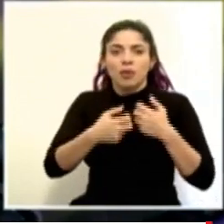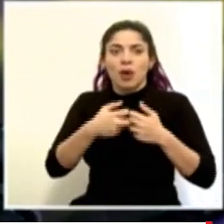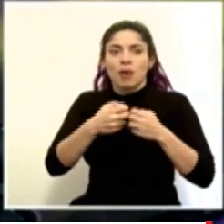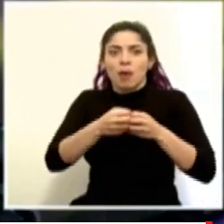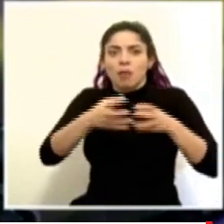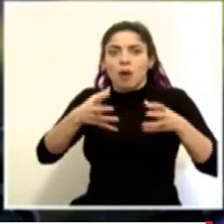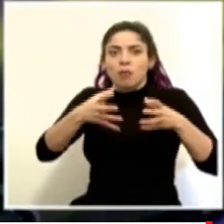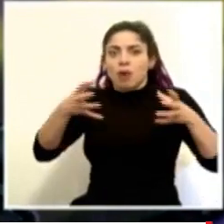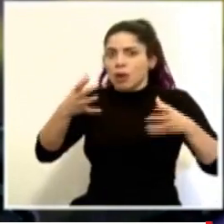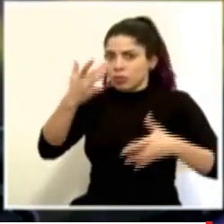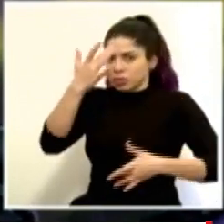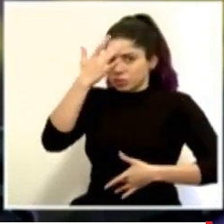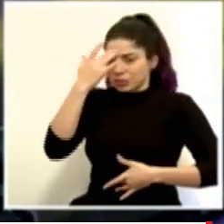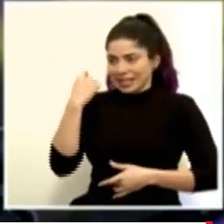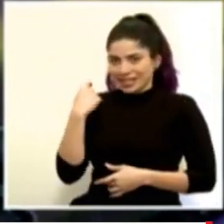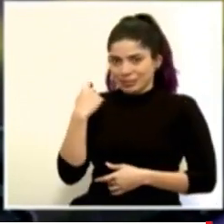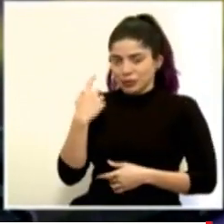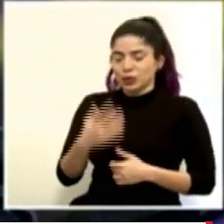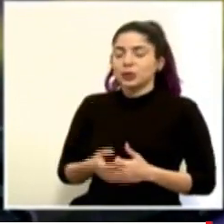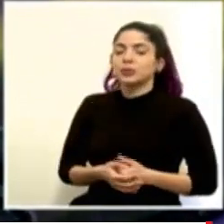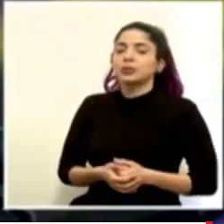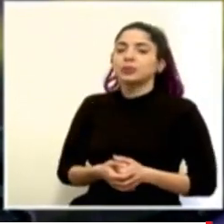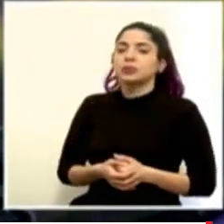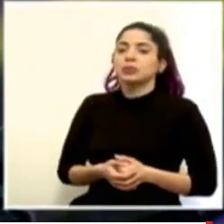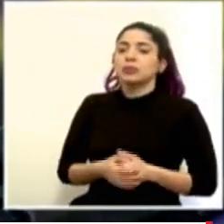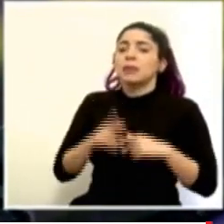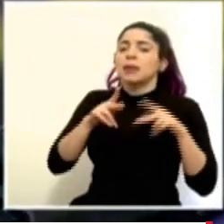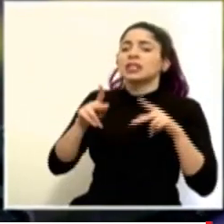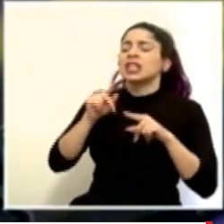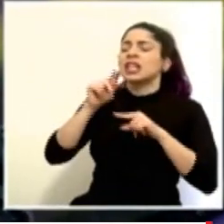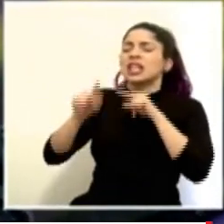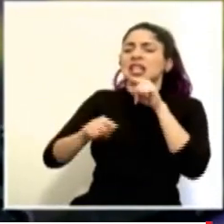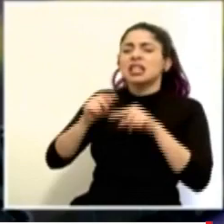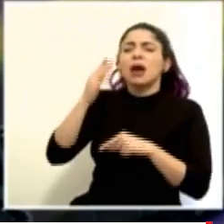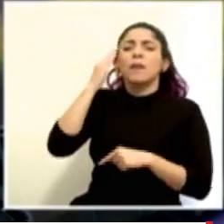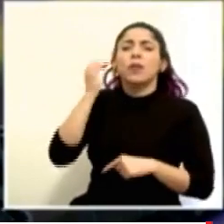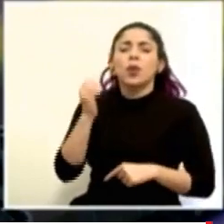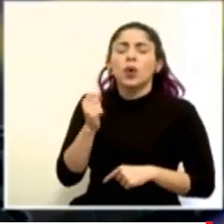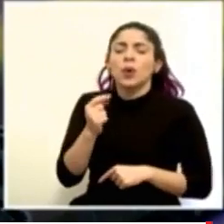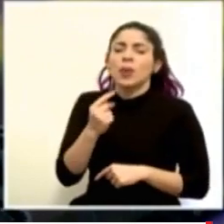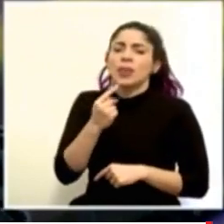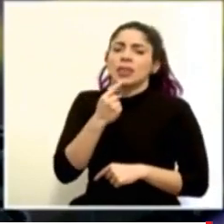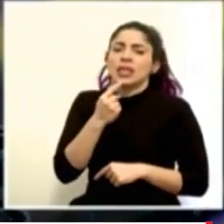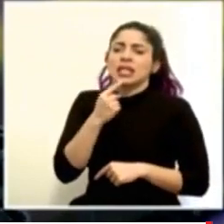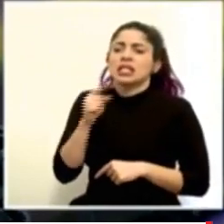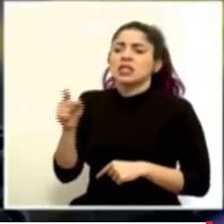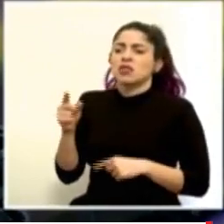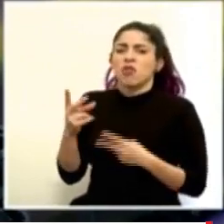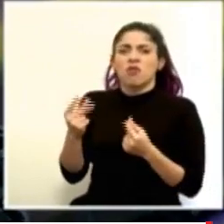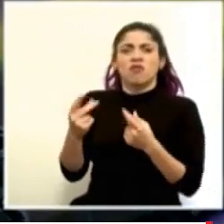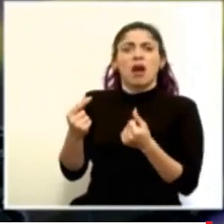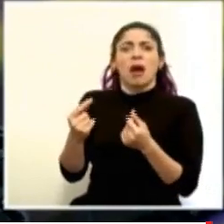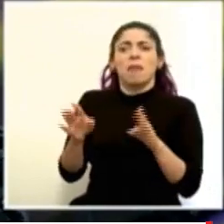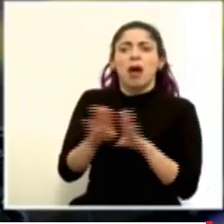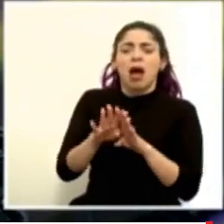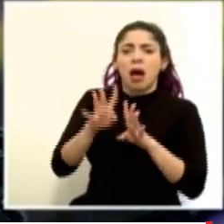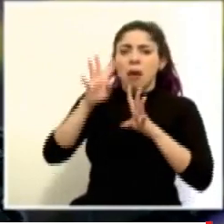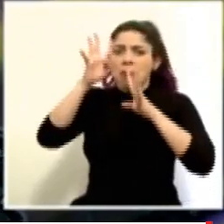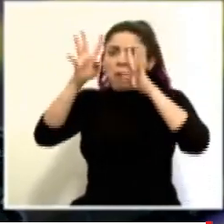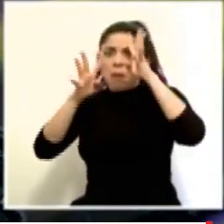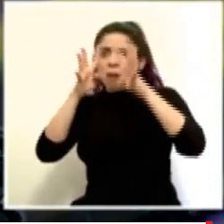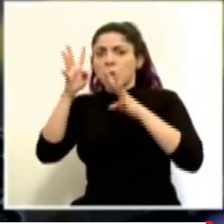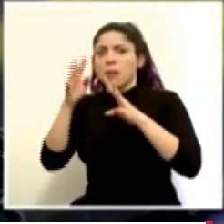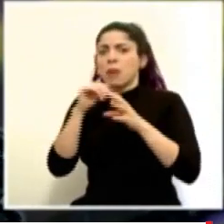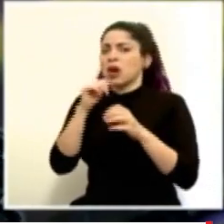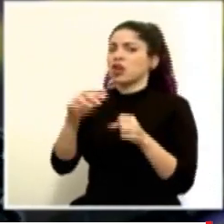pico de contagios más reciente, y se les critica por reacciones precipitadas, improvisadas